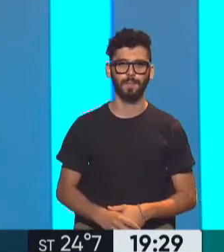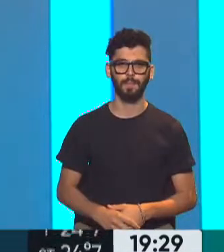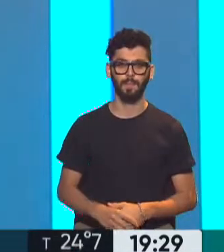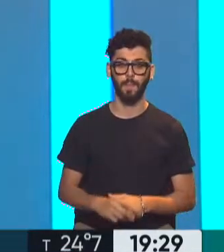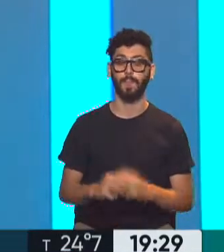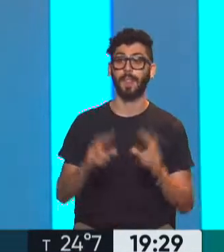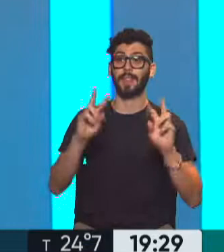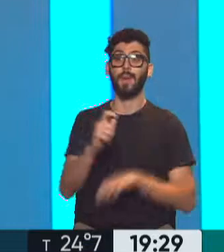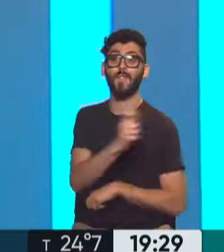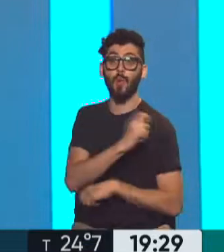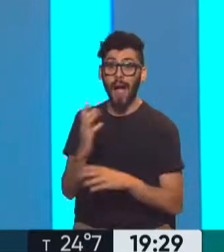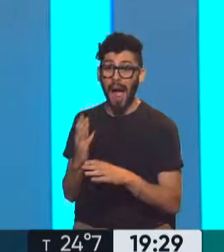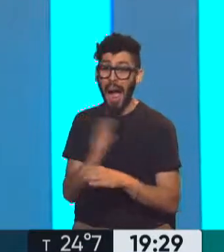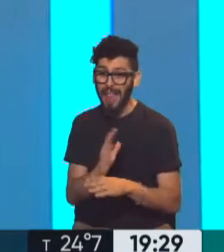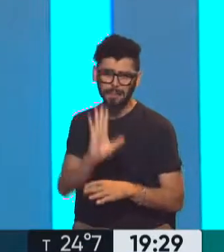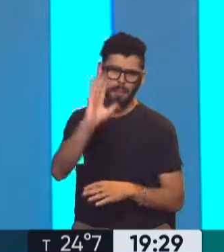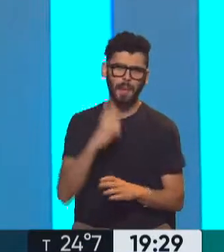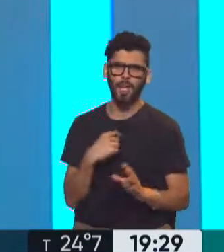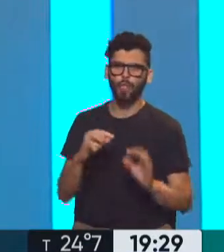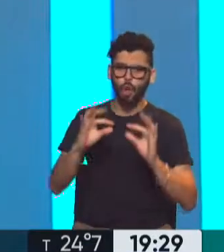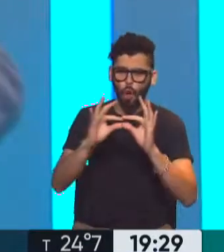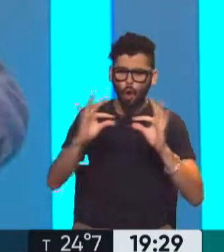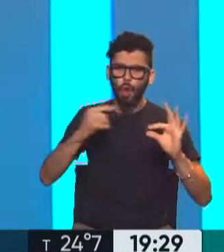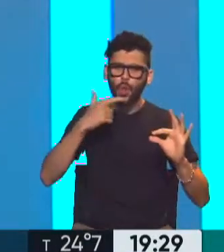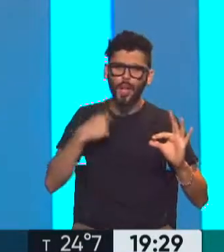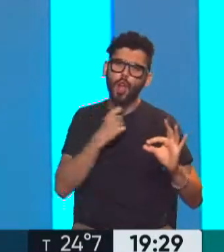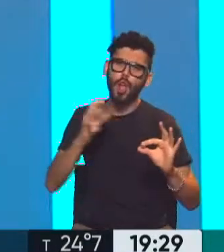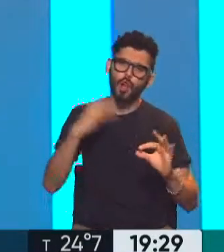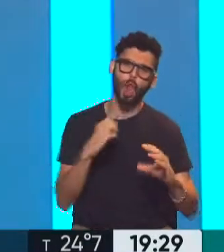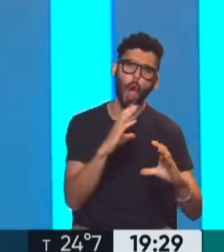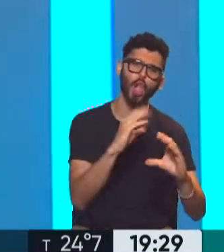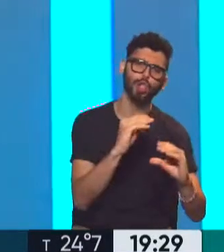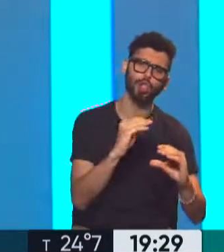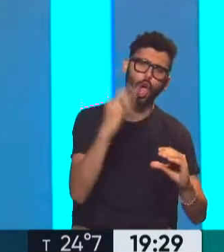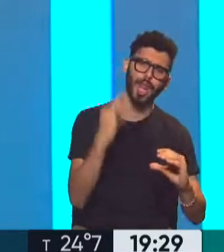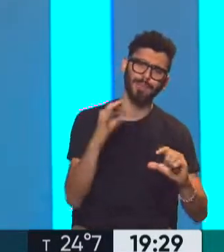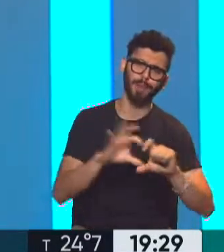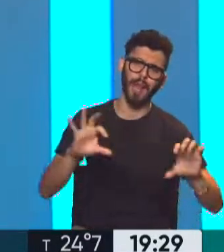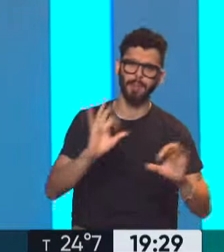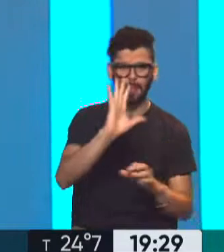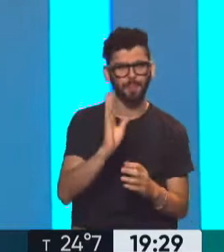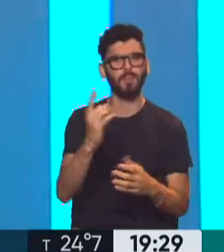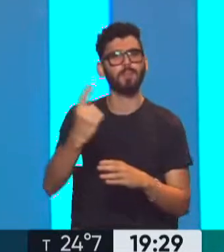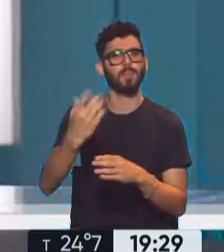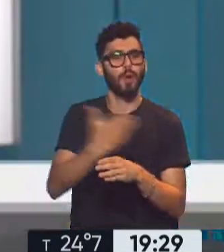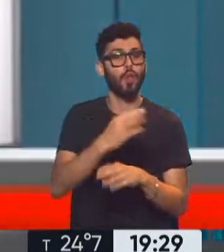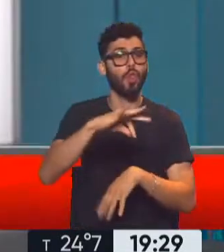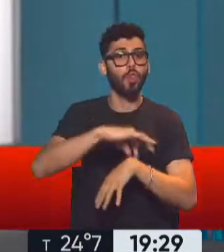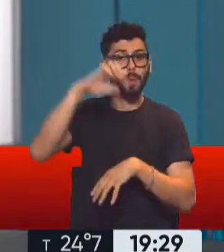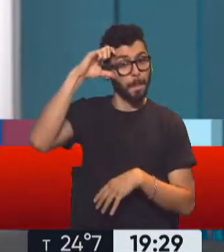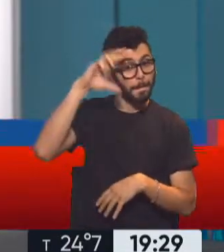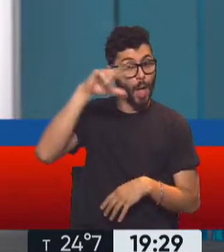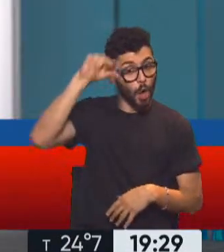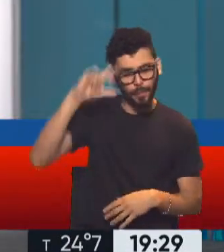antes de empezar a hablar de vacunas, yo no quiero malvavisco, quiero un choripán, pero lo dejamos aparte. Doc, Sergio Perrone, ¿cómo le va? Coincido